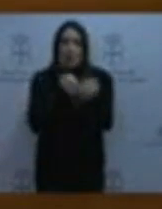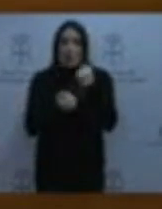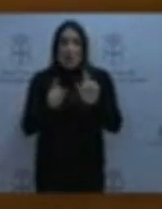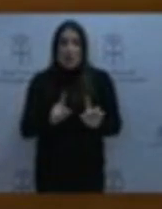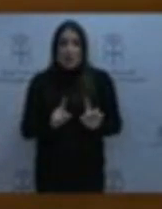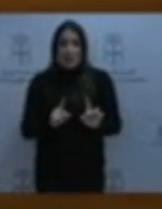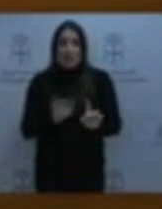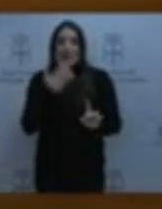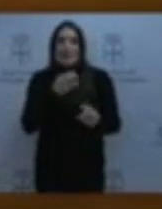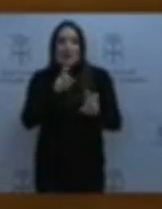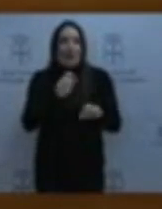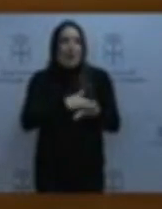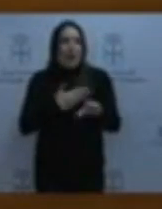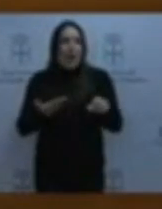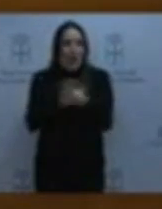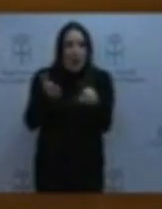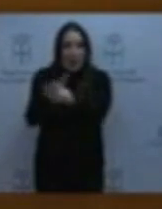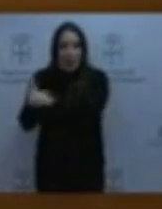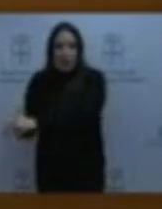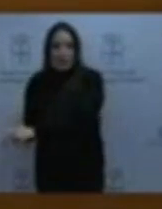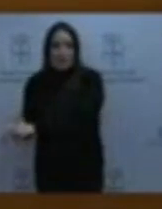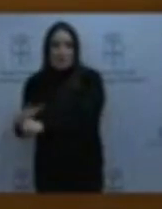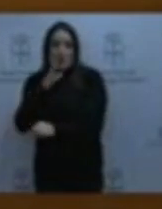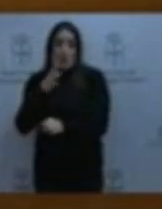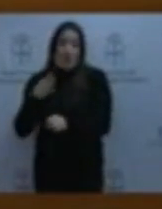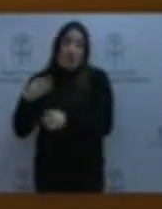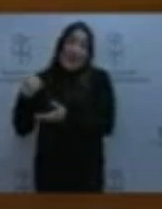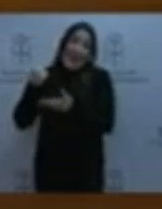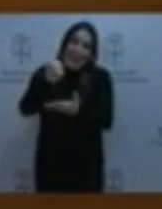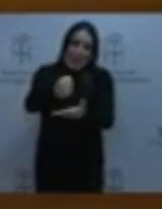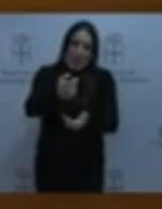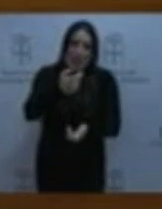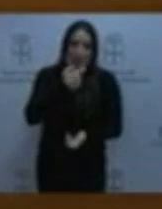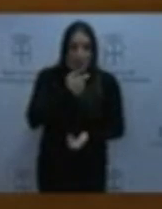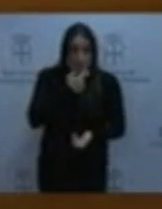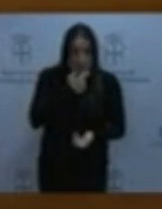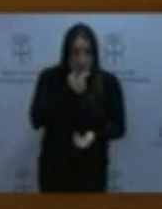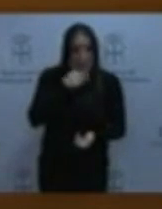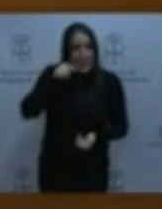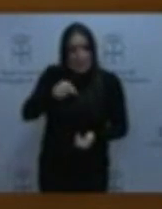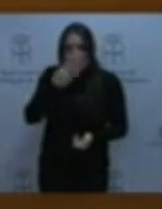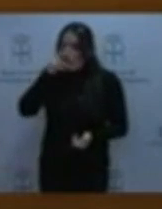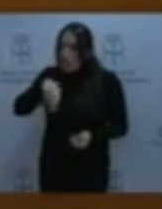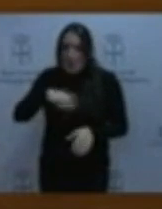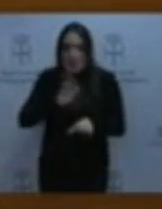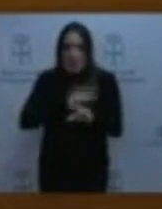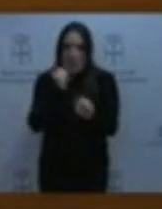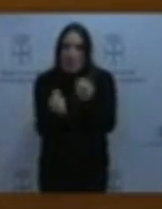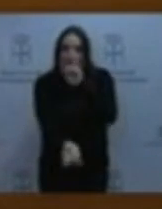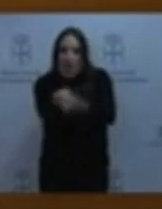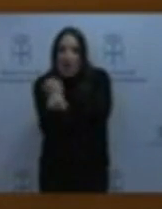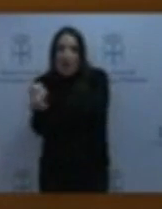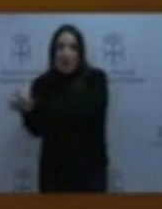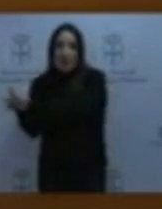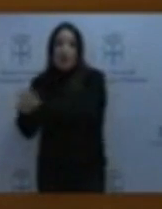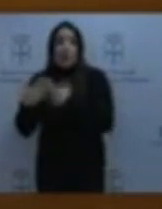agujeros de la ineficiente gestión de la herencia arecista no sirve para crear empleo. Y por eso la